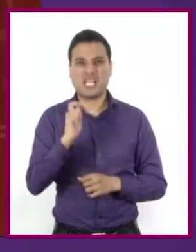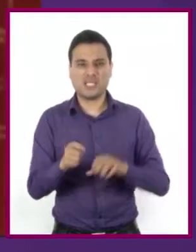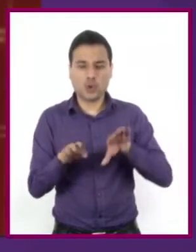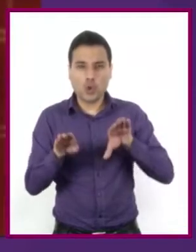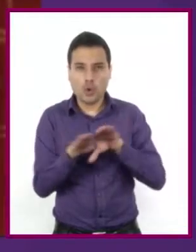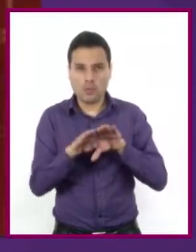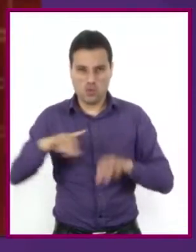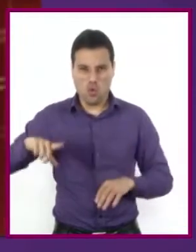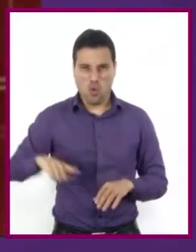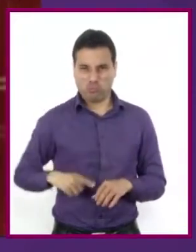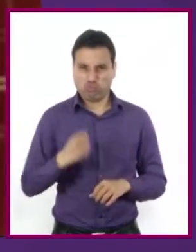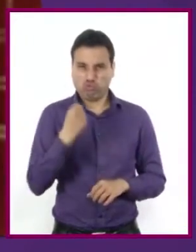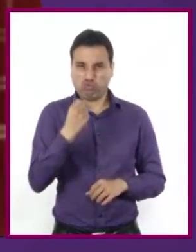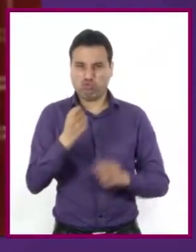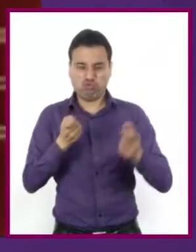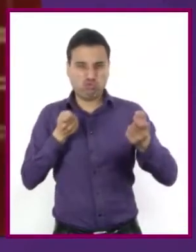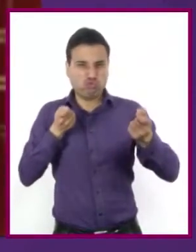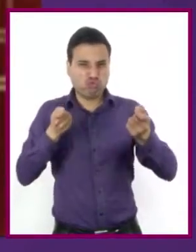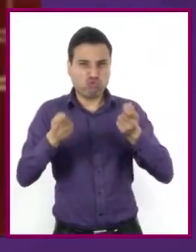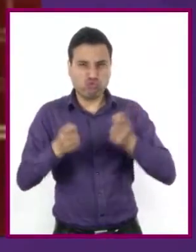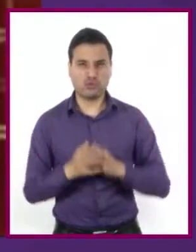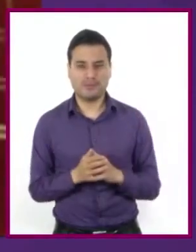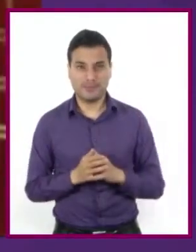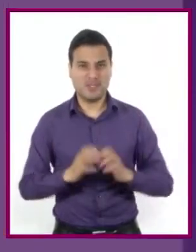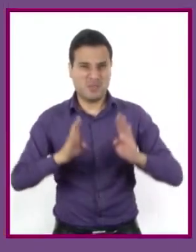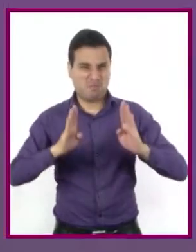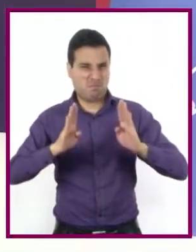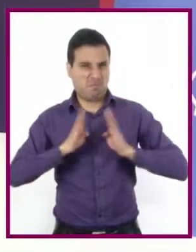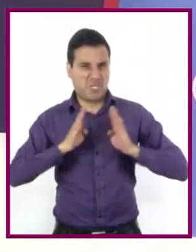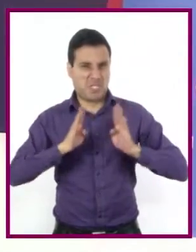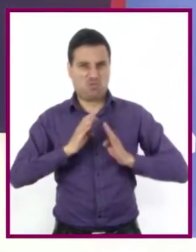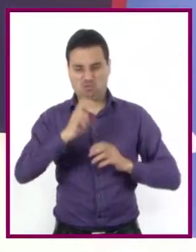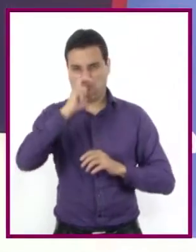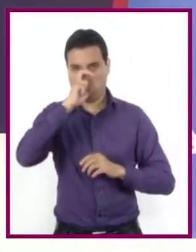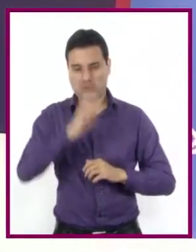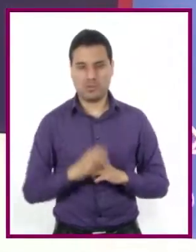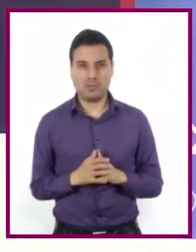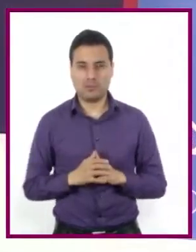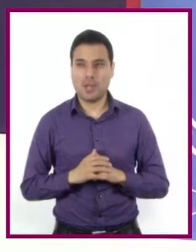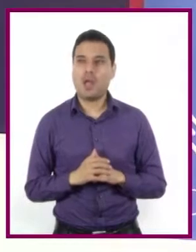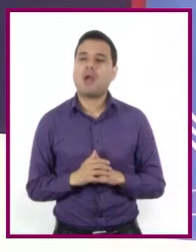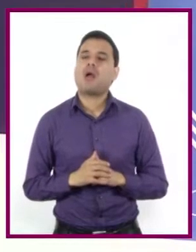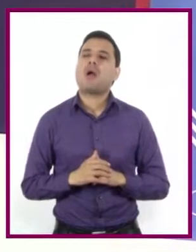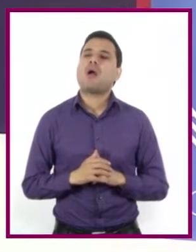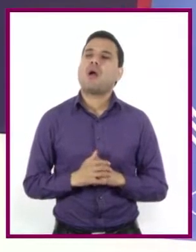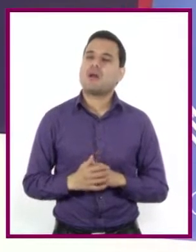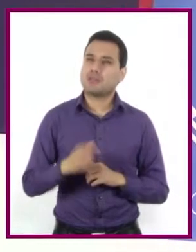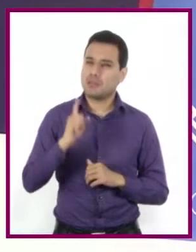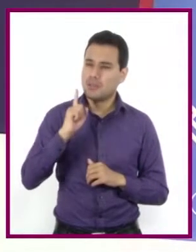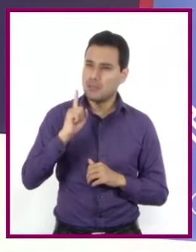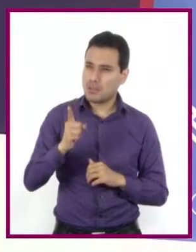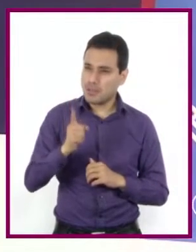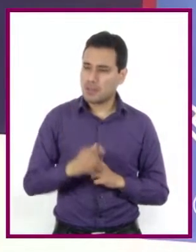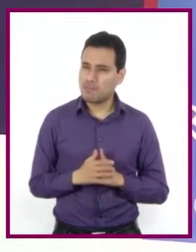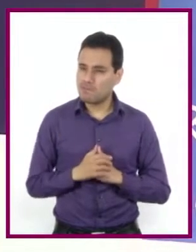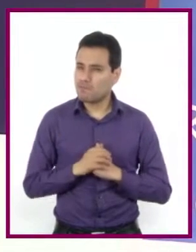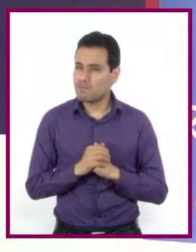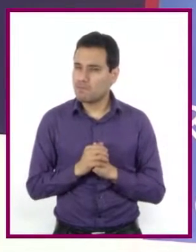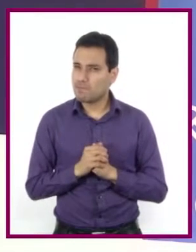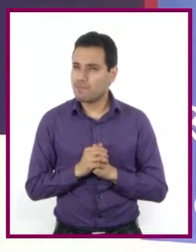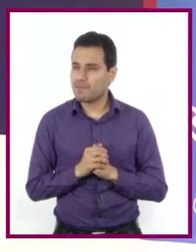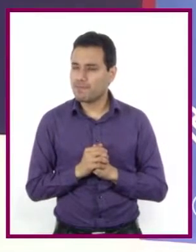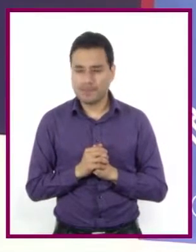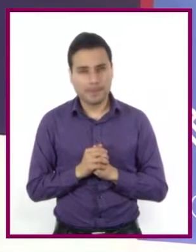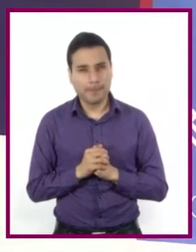vida de los ciudadanos por parte del Estado y el militarismo. Profesora, entonces, ¿qué relación puede haber entre